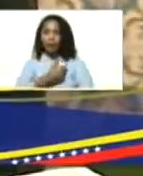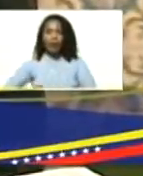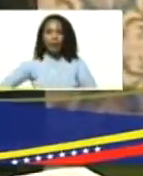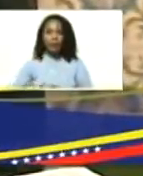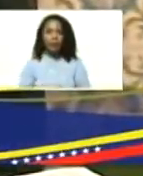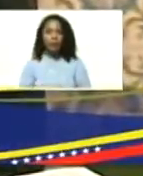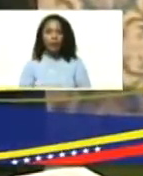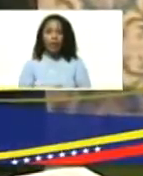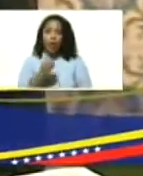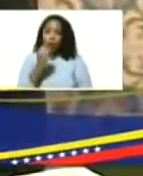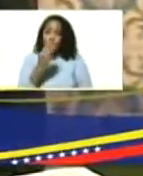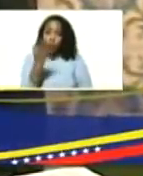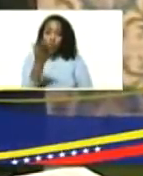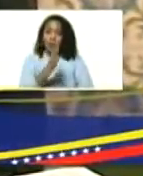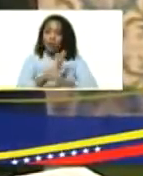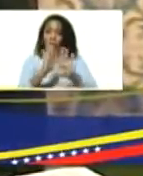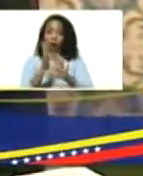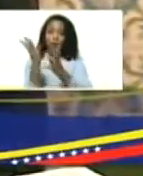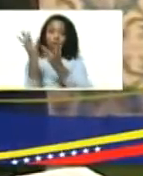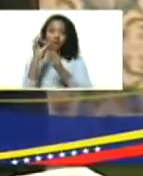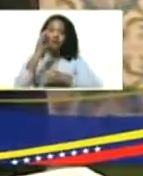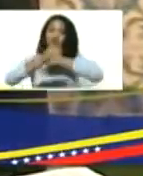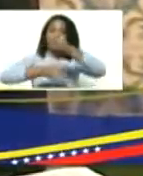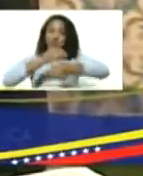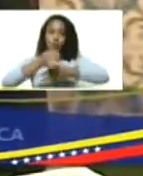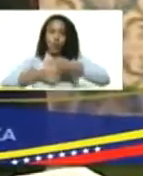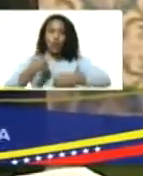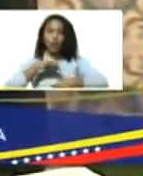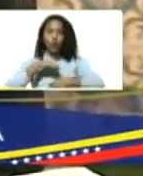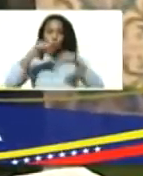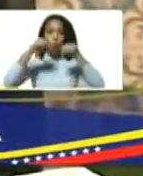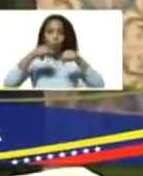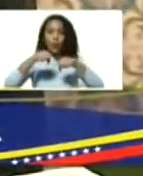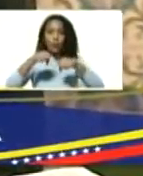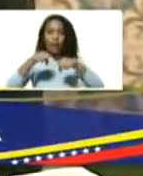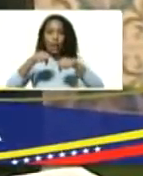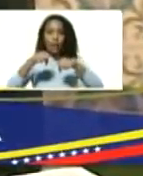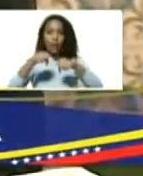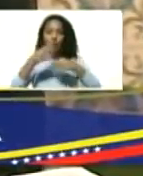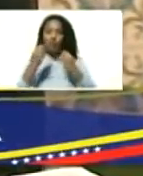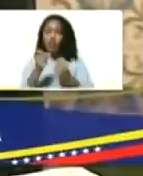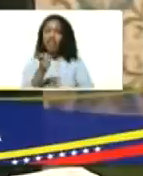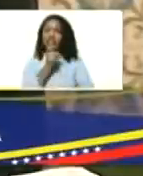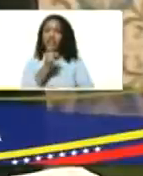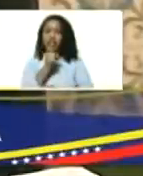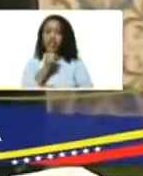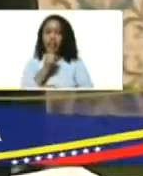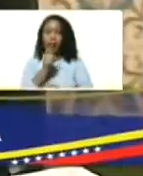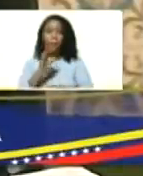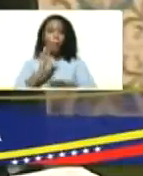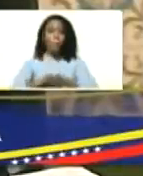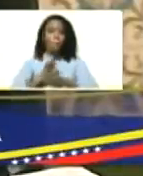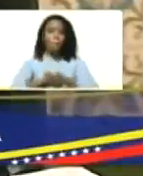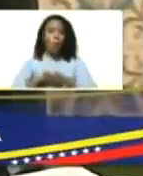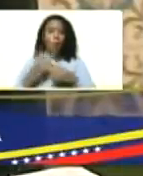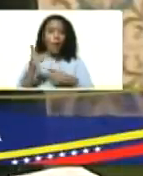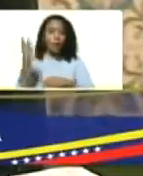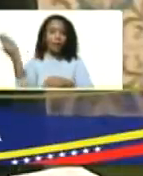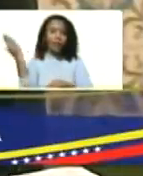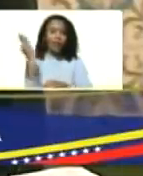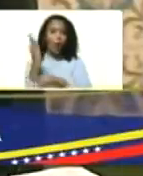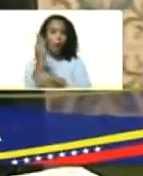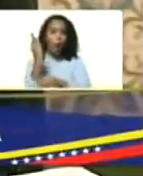bueno tal como usted lo ha indicado estamos en una coyuntura muy compleja muy complicada por las sanciones